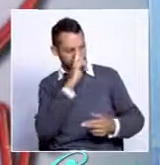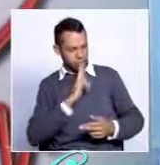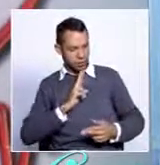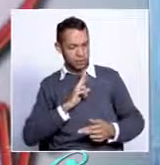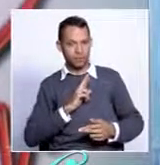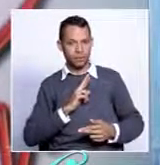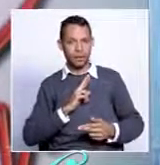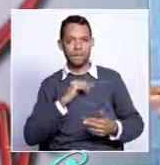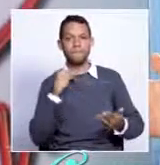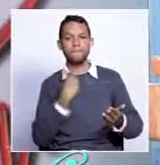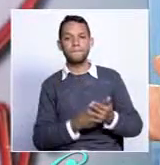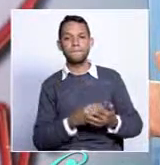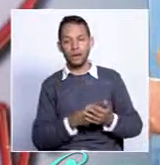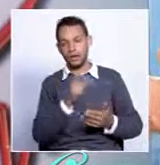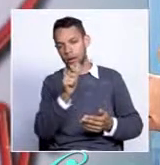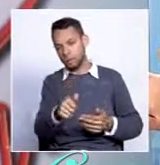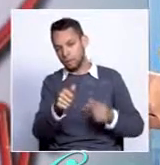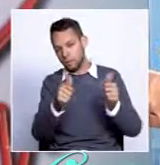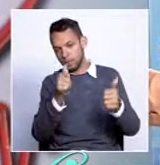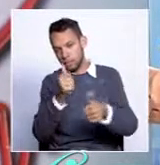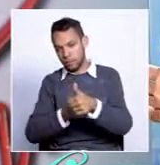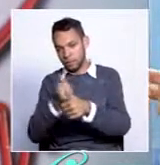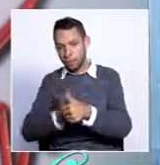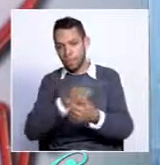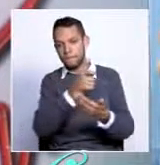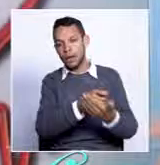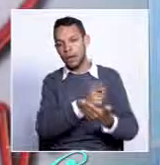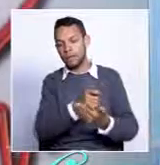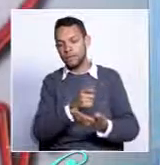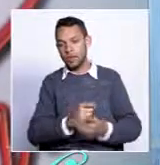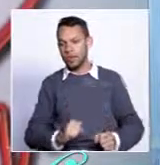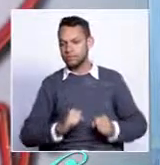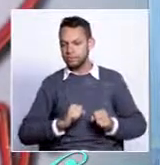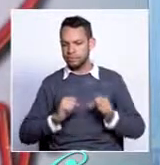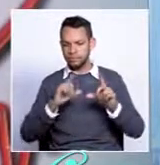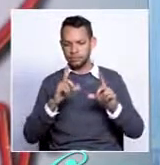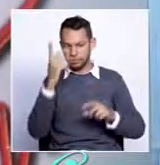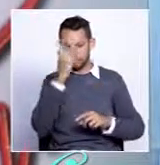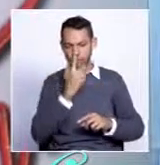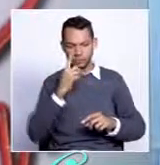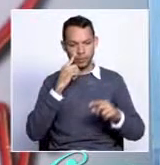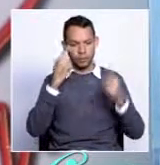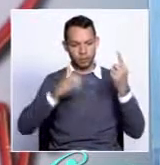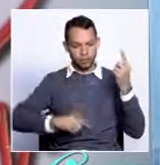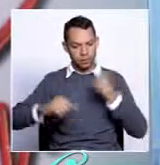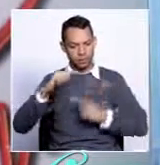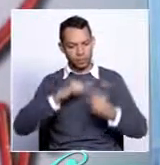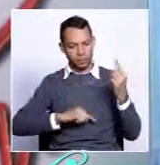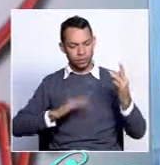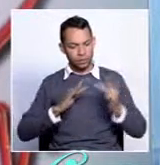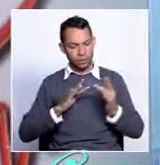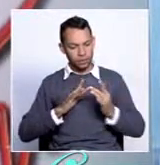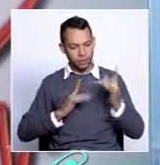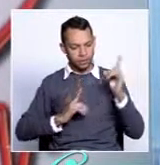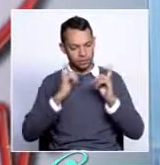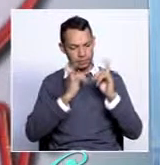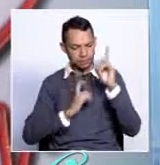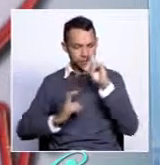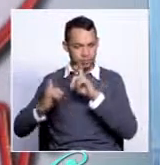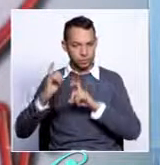señora le tocó particular como a muchos de ustedes exigir esa atención médica pero la reflexión de todo esto es